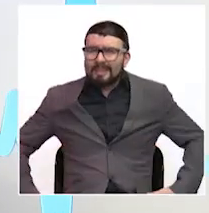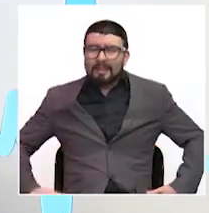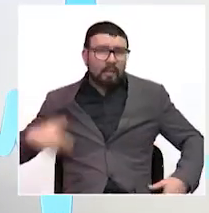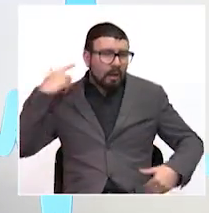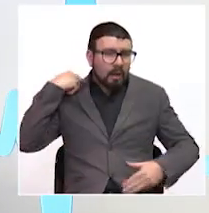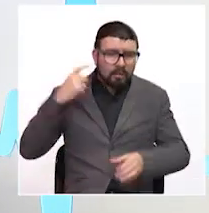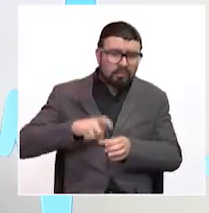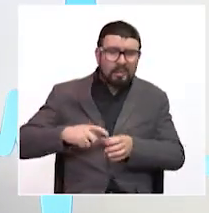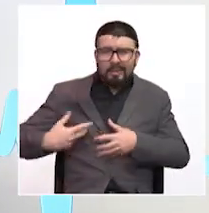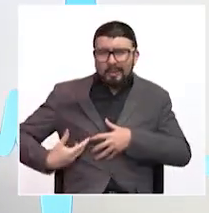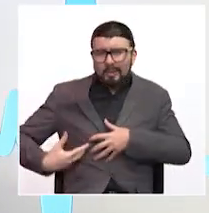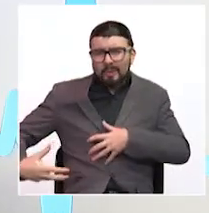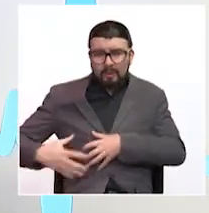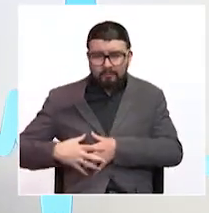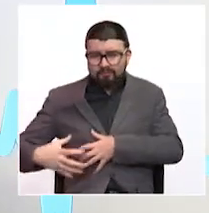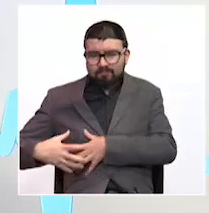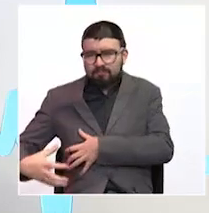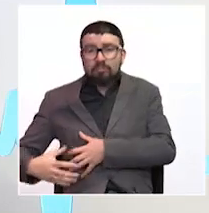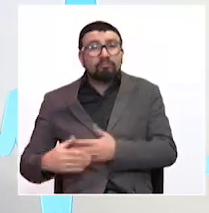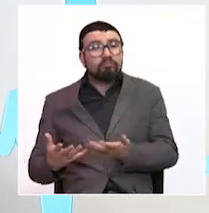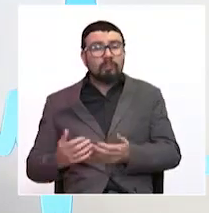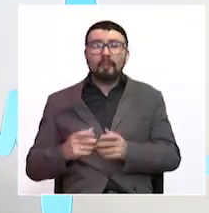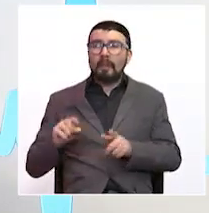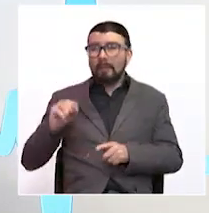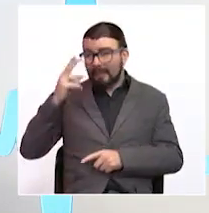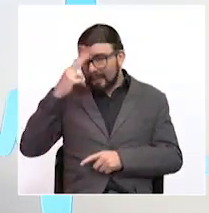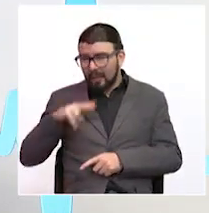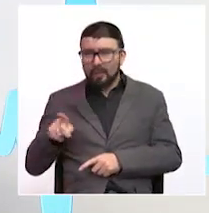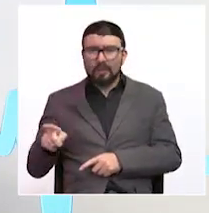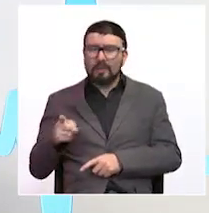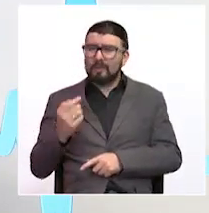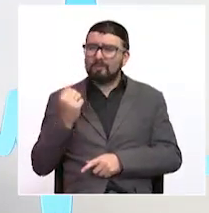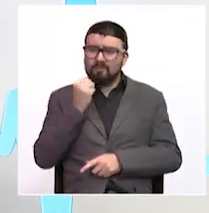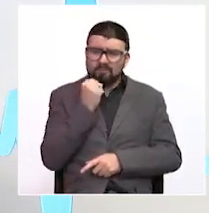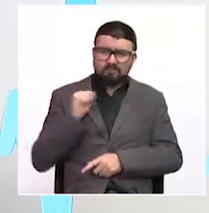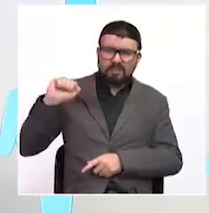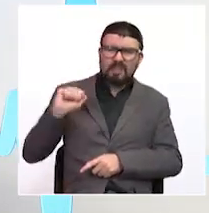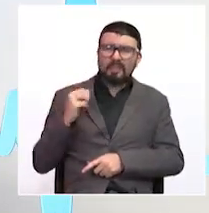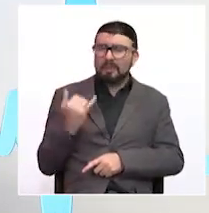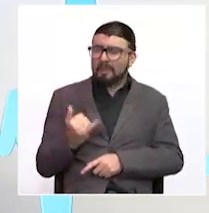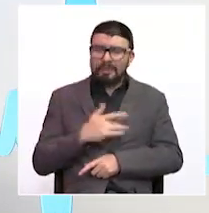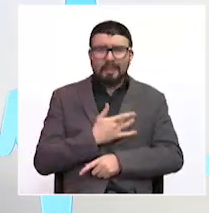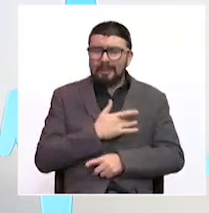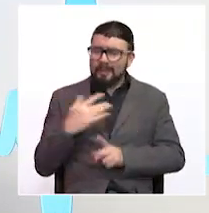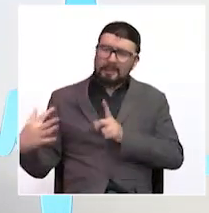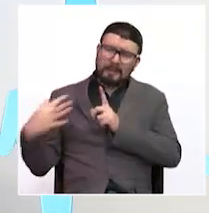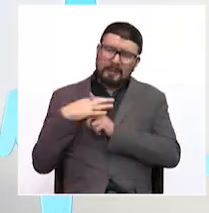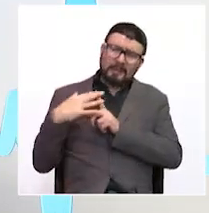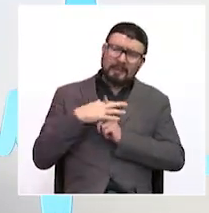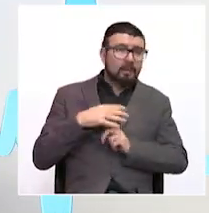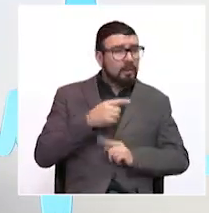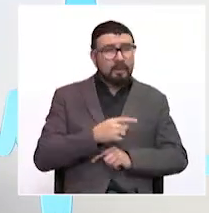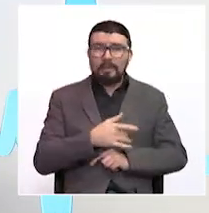también tiene la situación de hijo rebelde sentir que todo se viene encima trato de no caer en ese círculo pero siempre